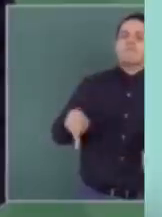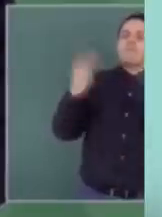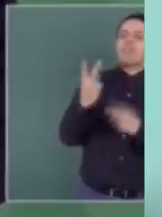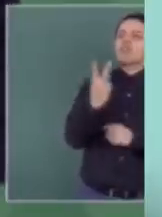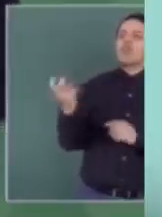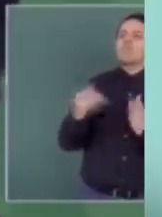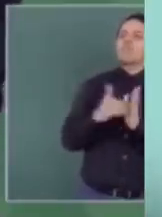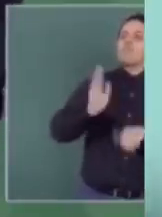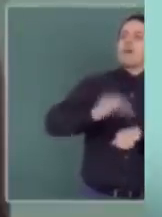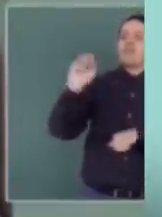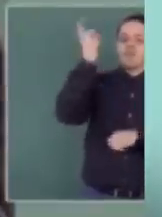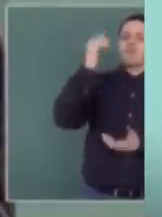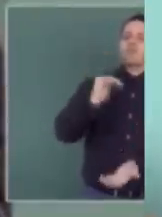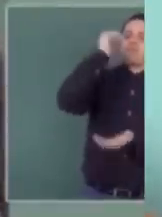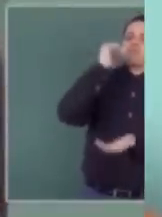que